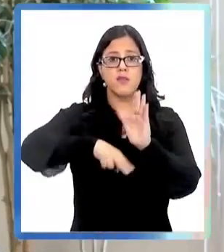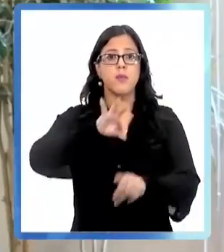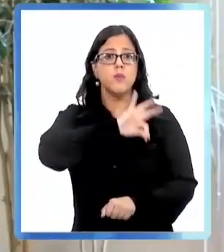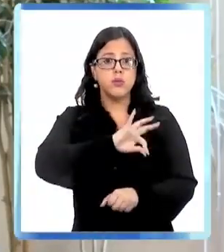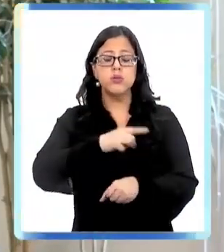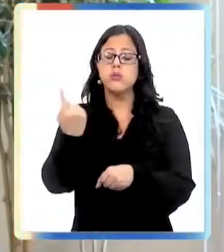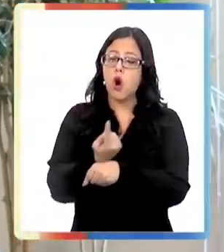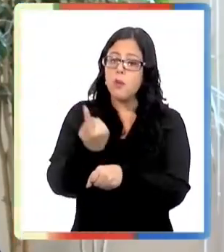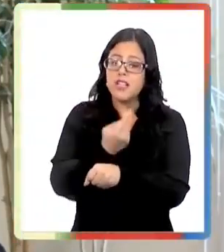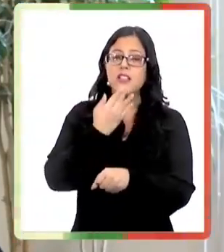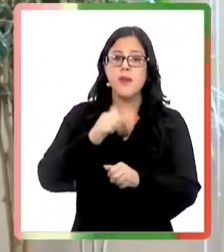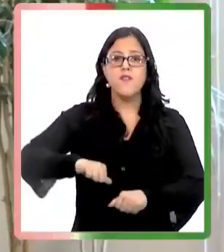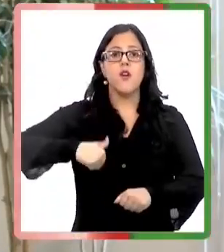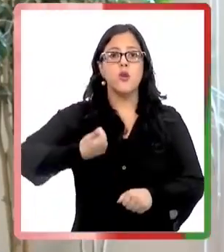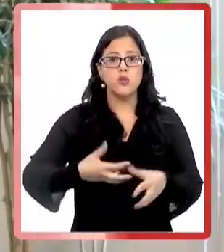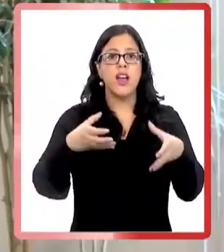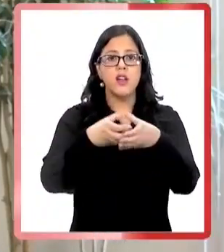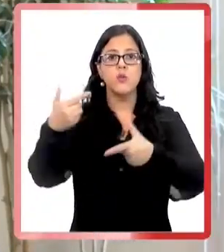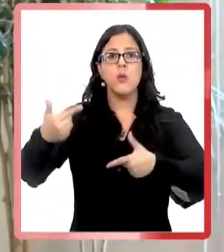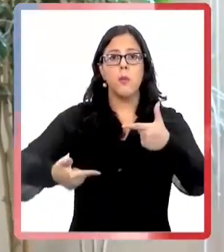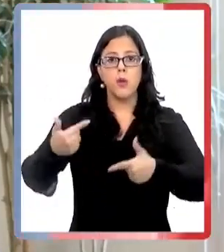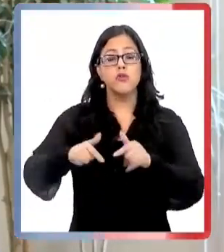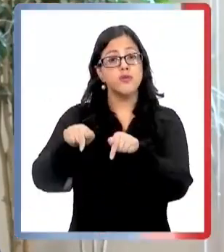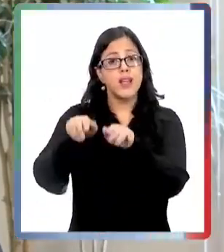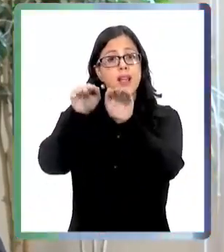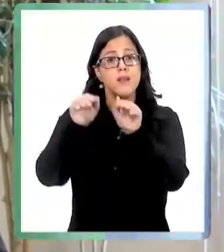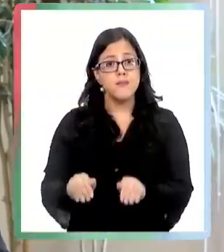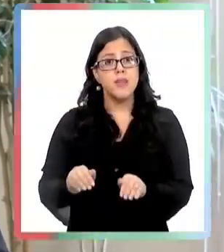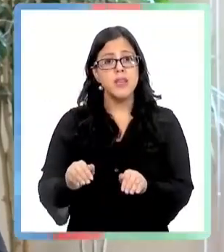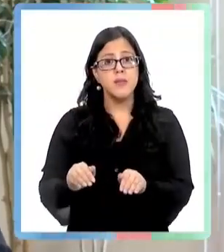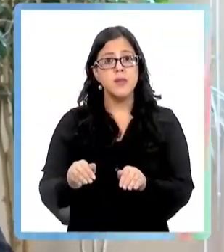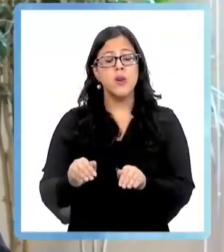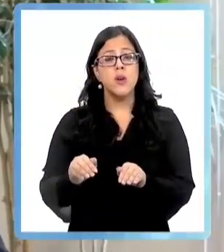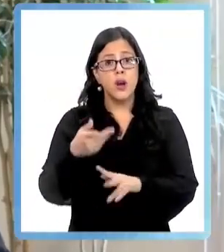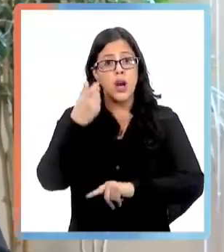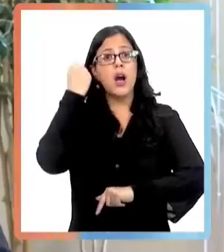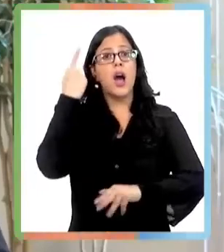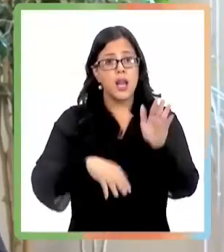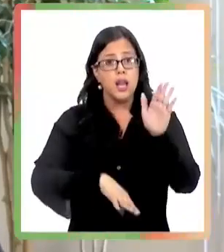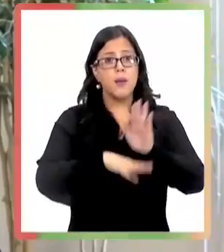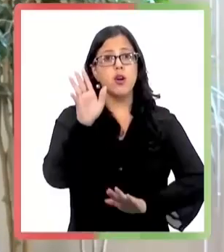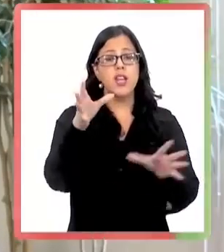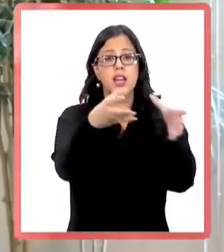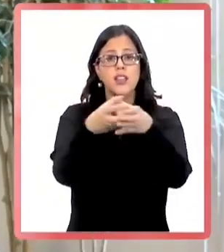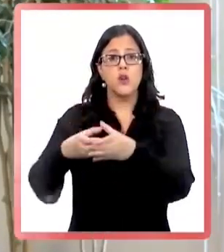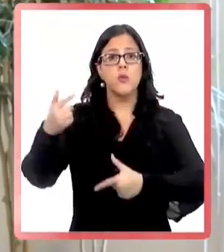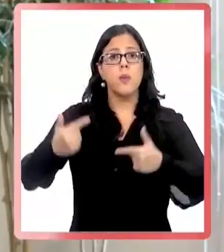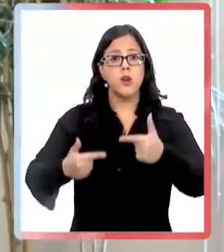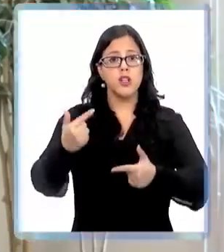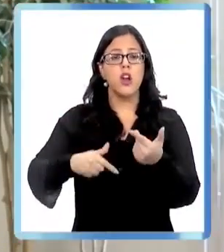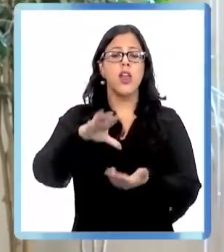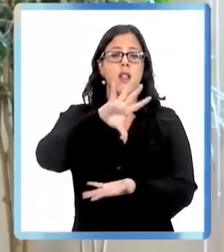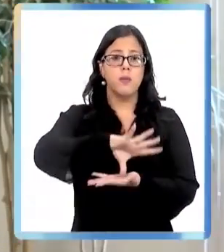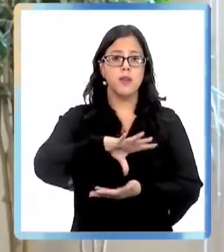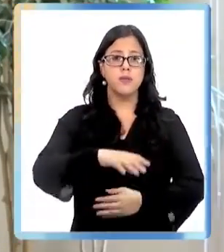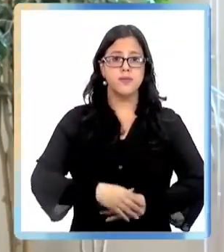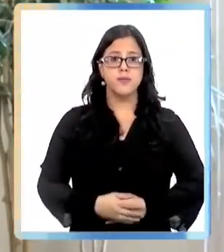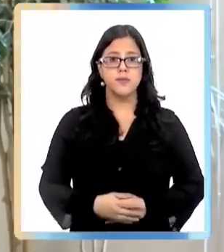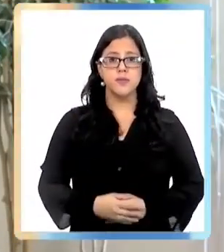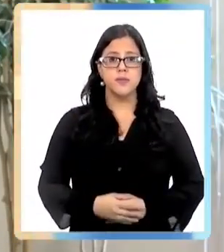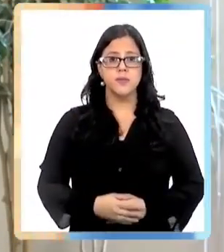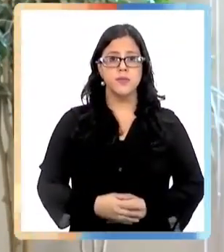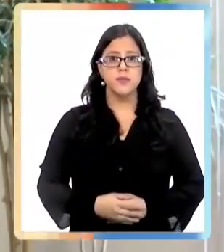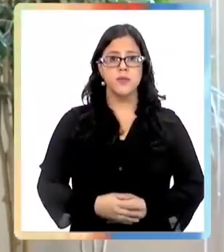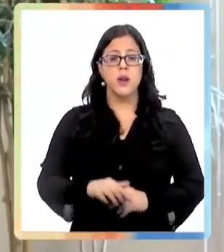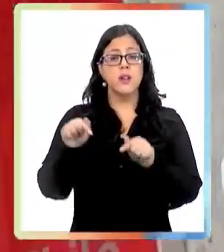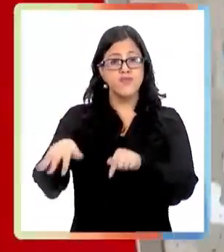reforma previsional. El diálogo y la voluntad política, que es el mismo que nos han hecho saber la mayoría de los partidos políticos